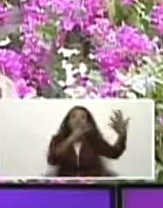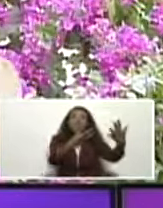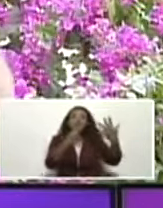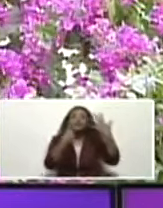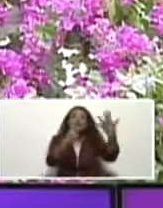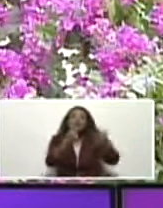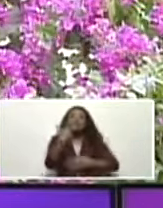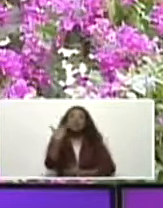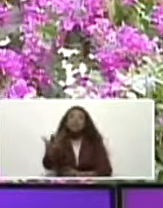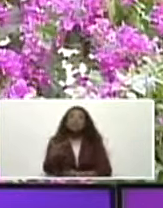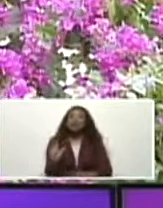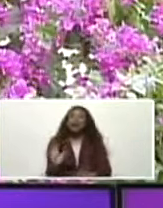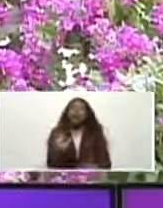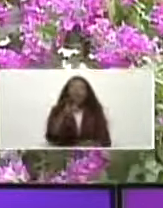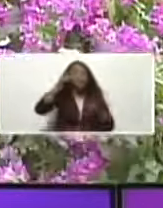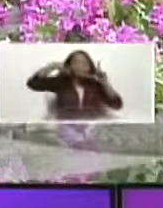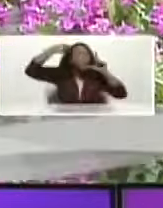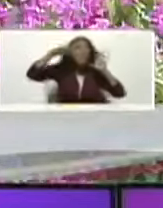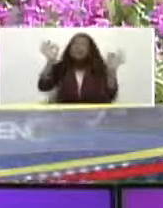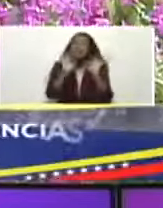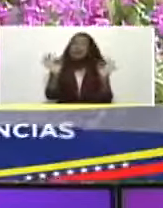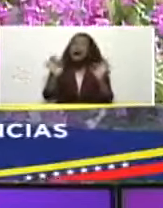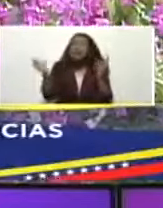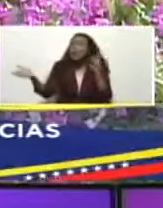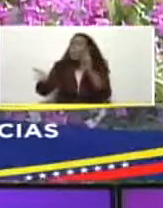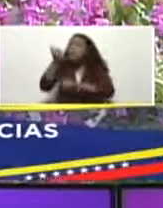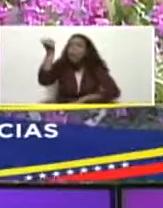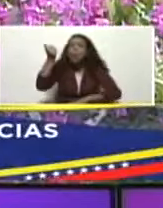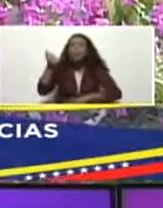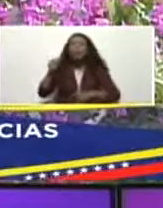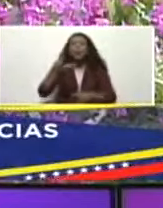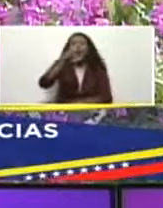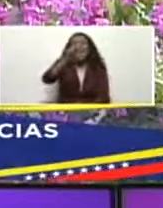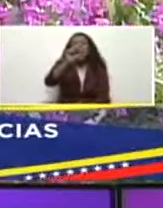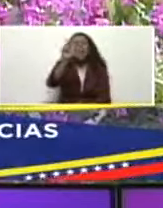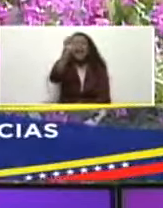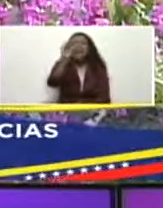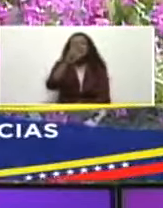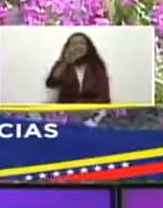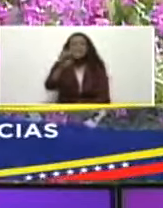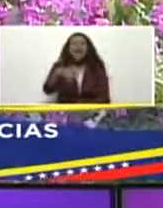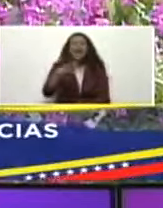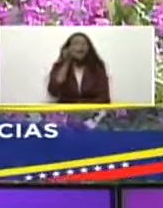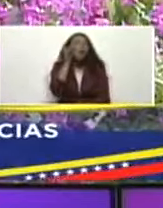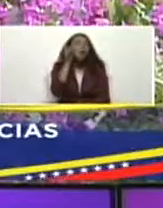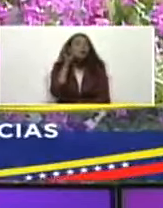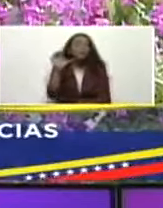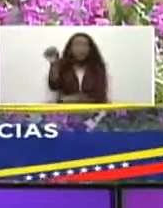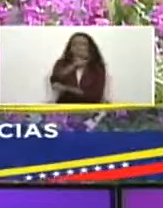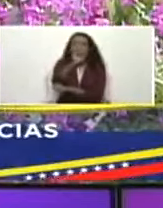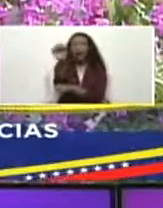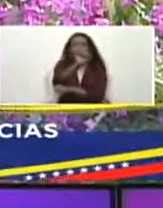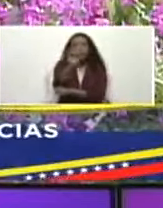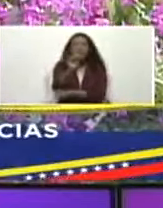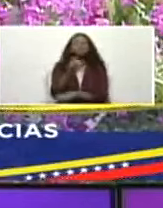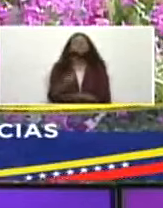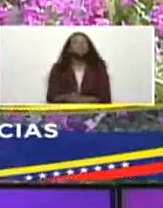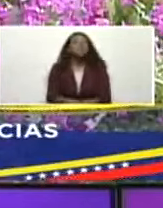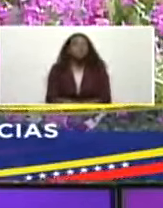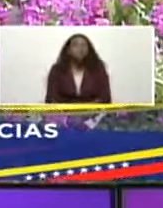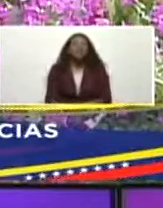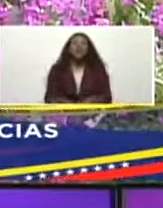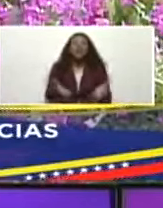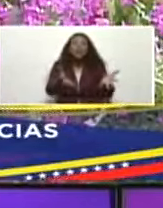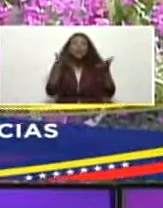1963, no hemos conseguido el video. Un Lancer azul, marca Lancer azul, que